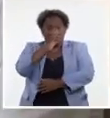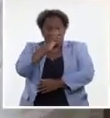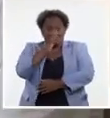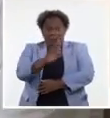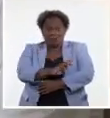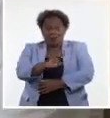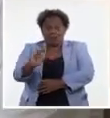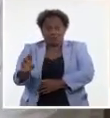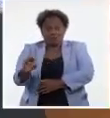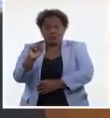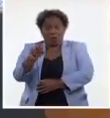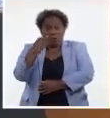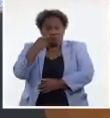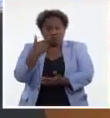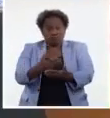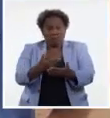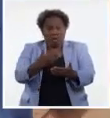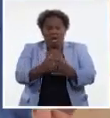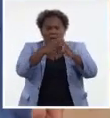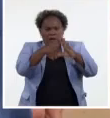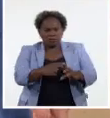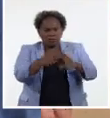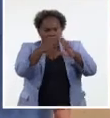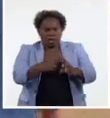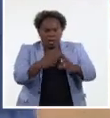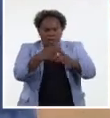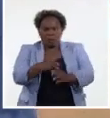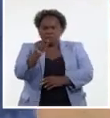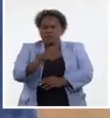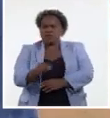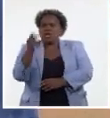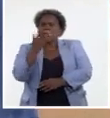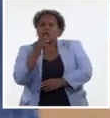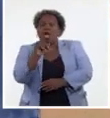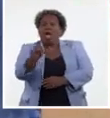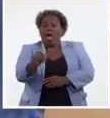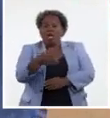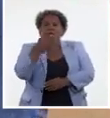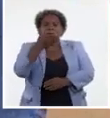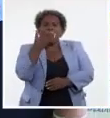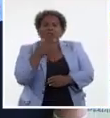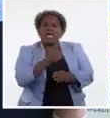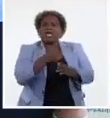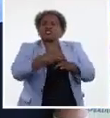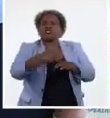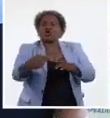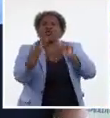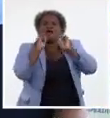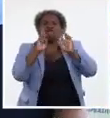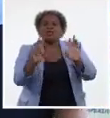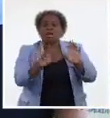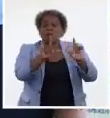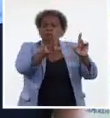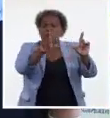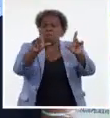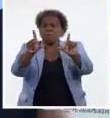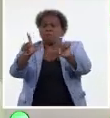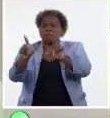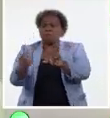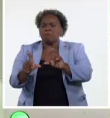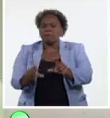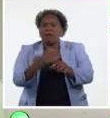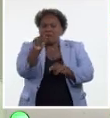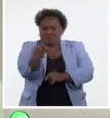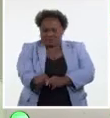Revolución serán verificados los listados de lectores y quedarán expuestas las biografías de los precandidatos en ocho lugares de cada circunscripción